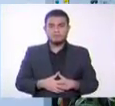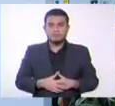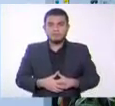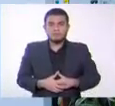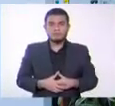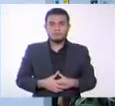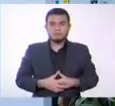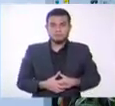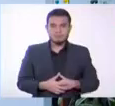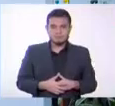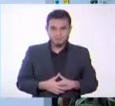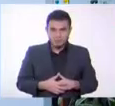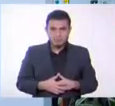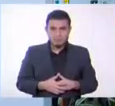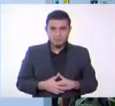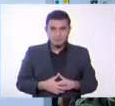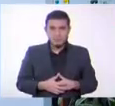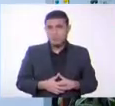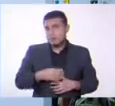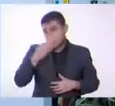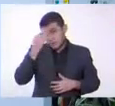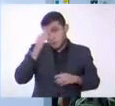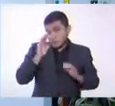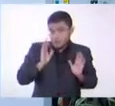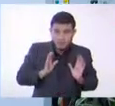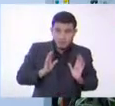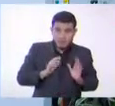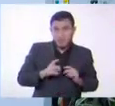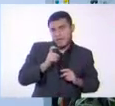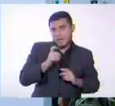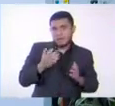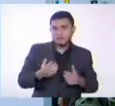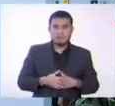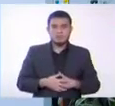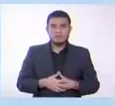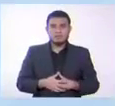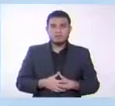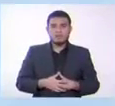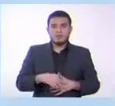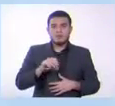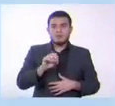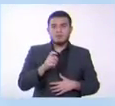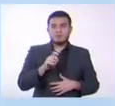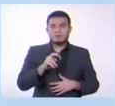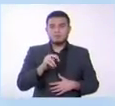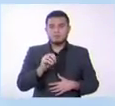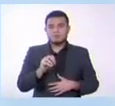Es el desconocido, por tanto es X. El oxígeno